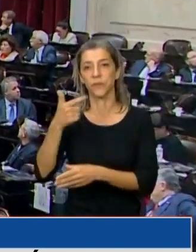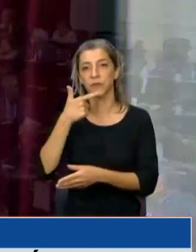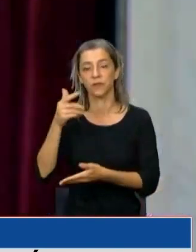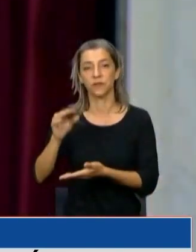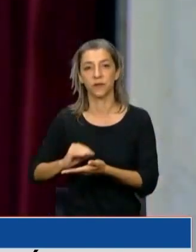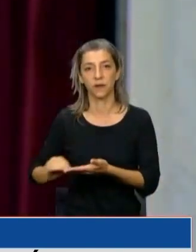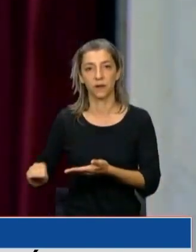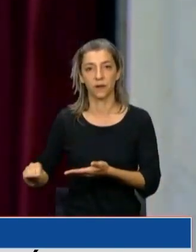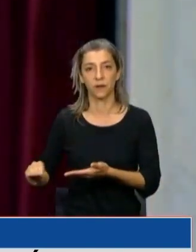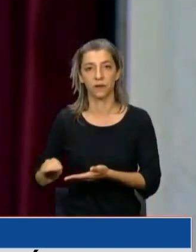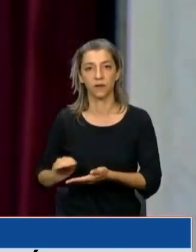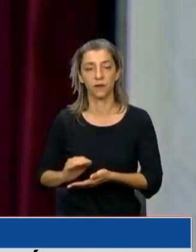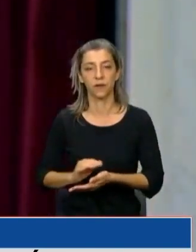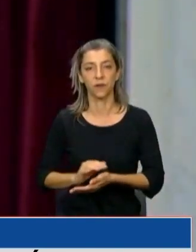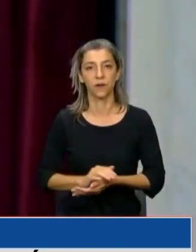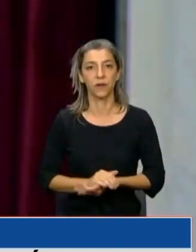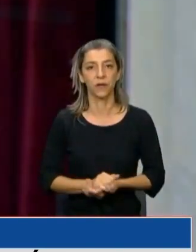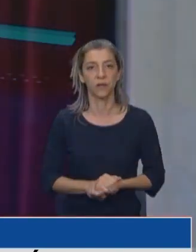Nación.